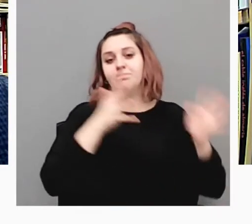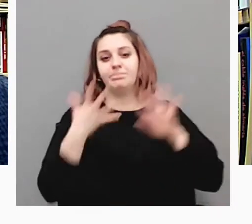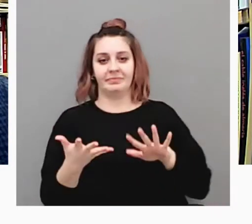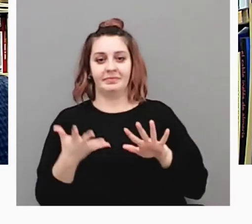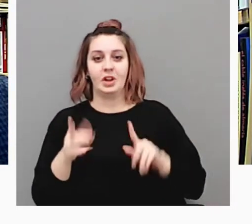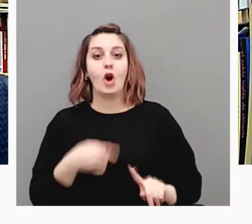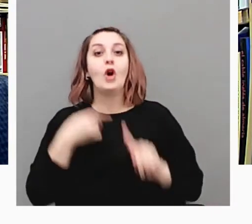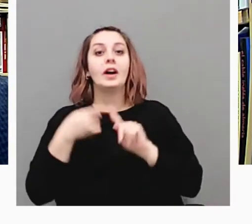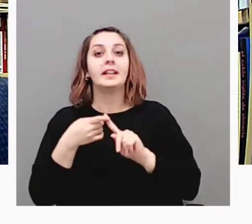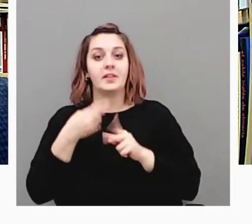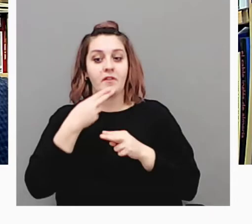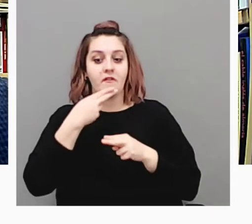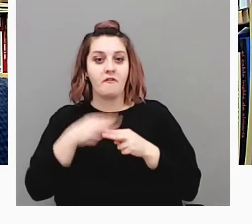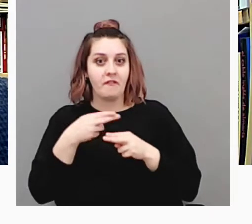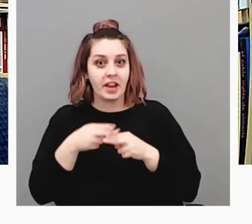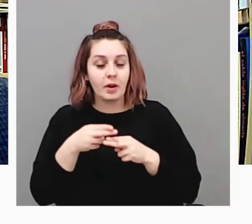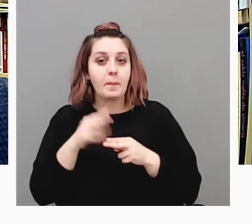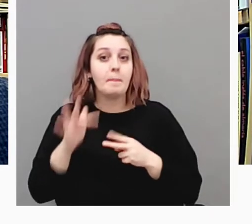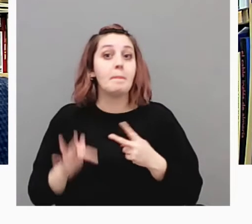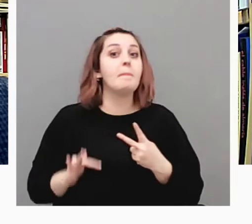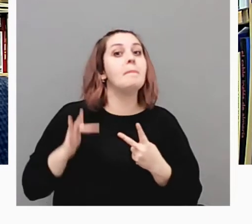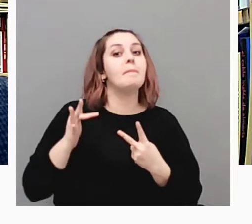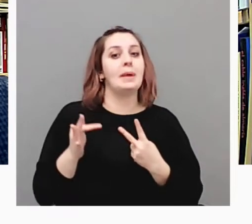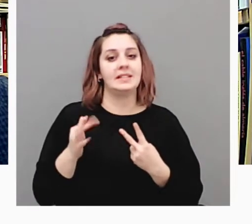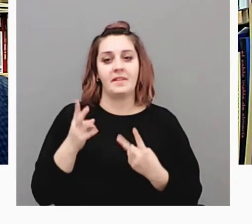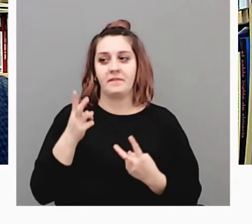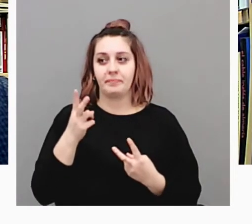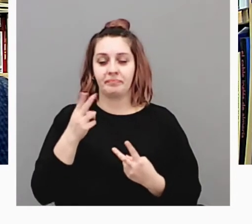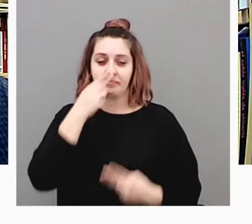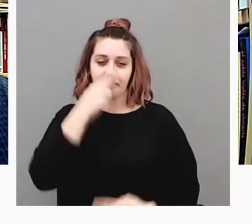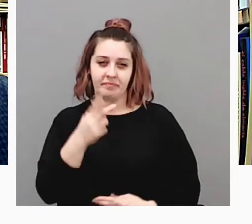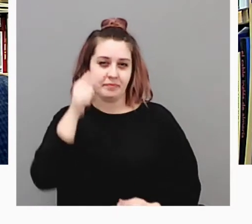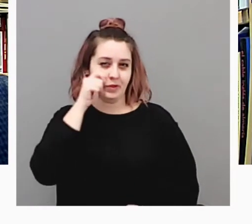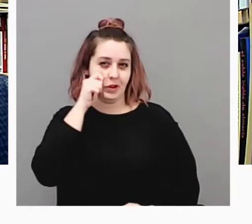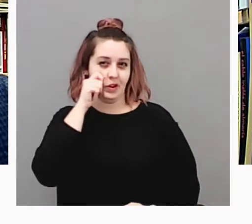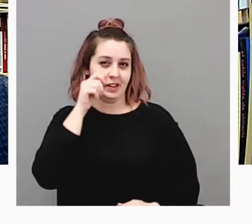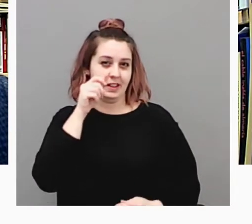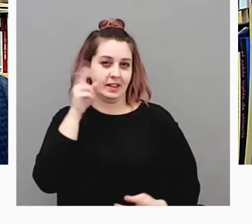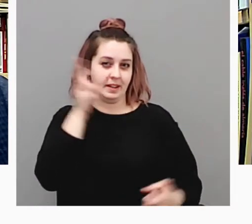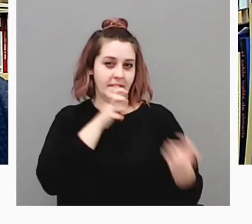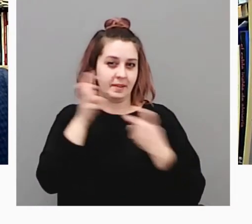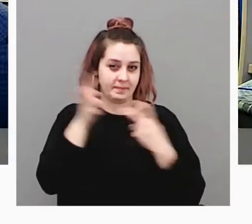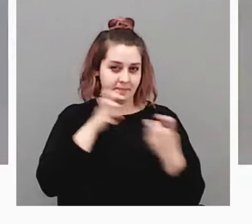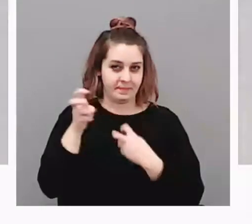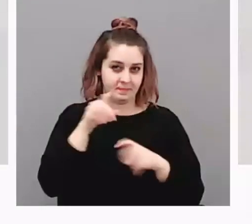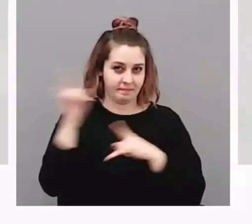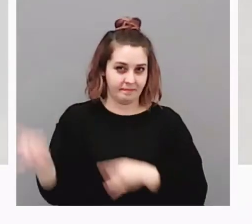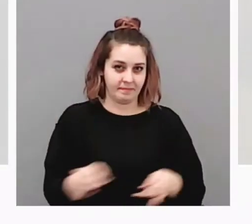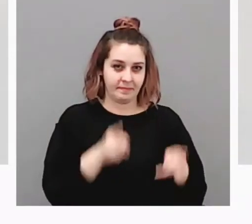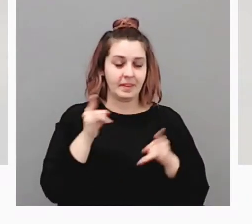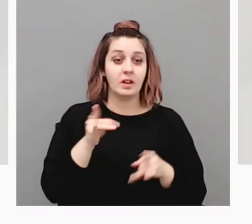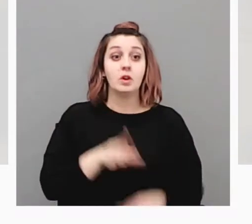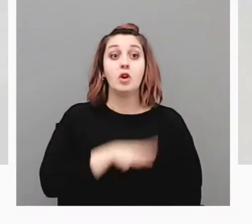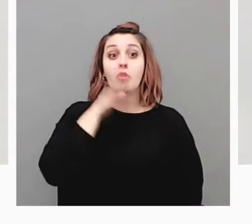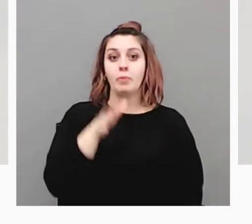para producir vino, sino también para generar visitas turísticas en su modalidad de enoturismo. Por eso no les ha